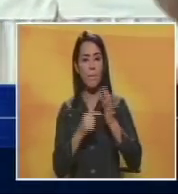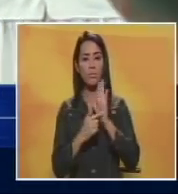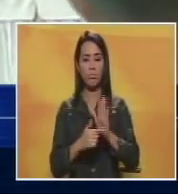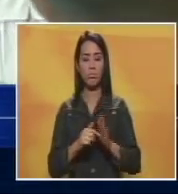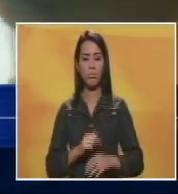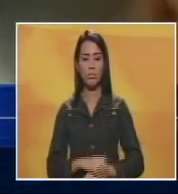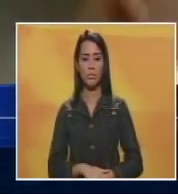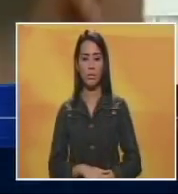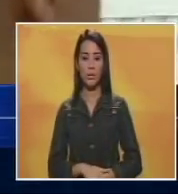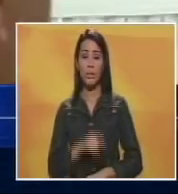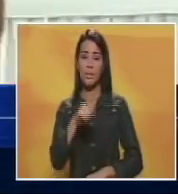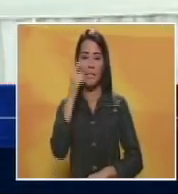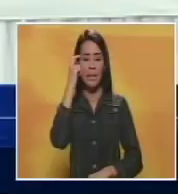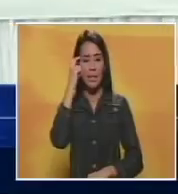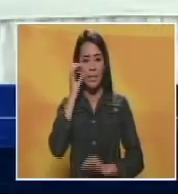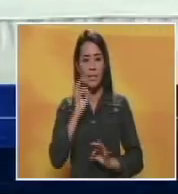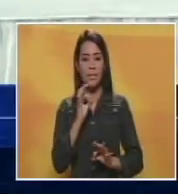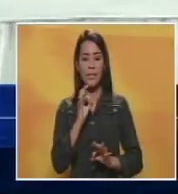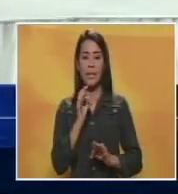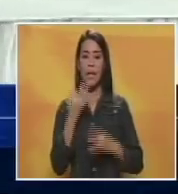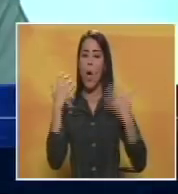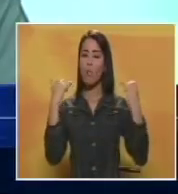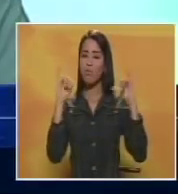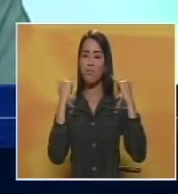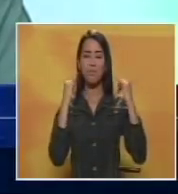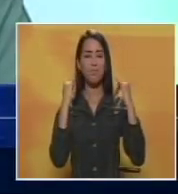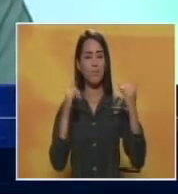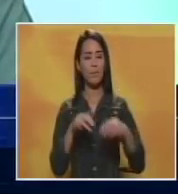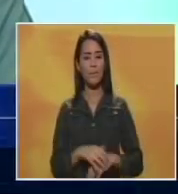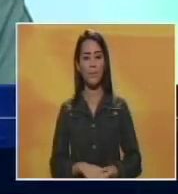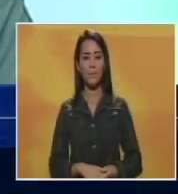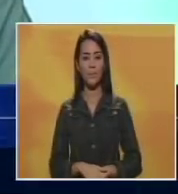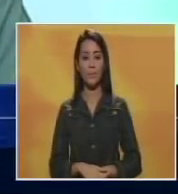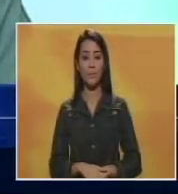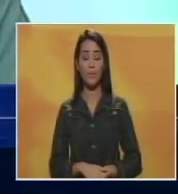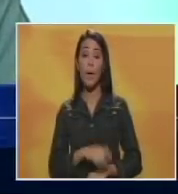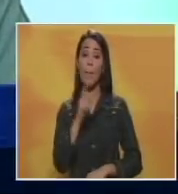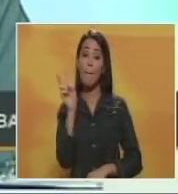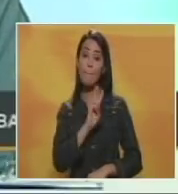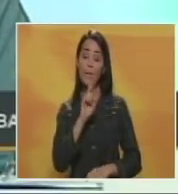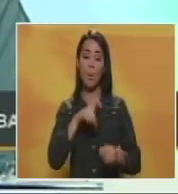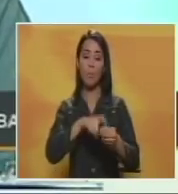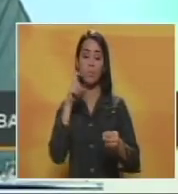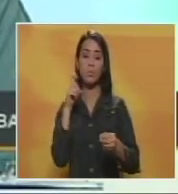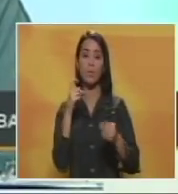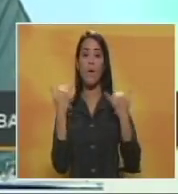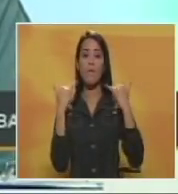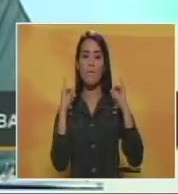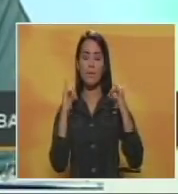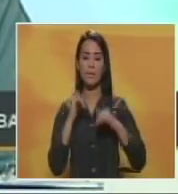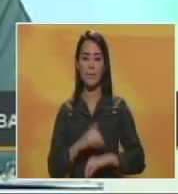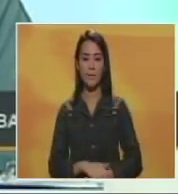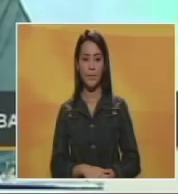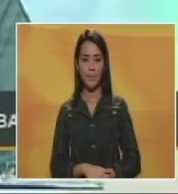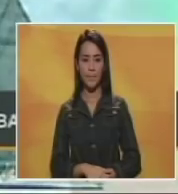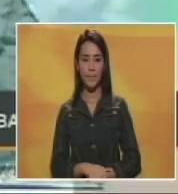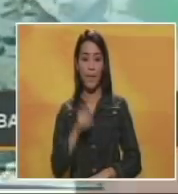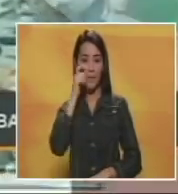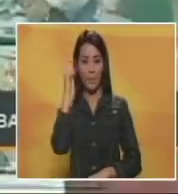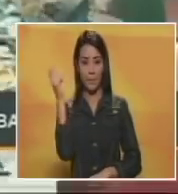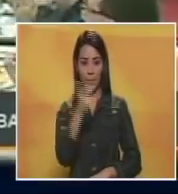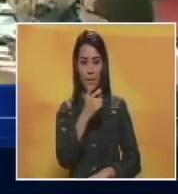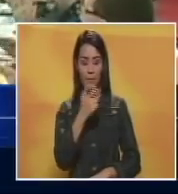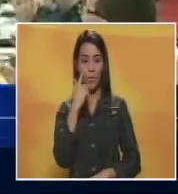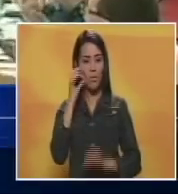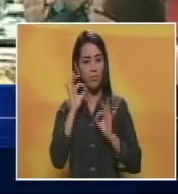efectivo. Y ese día vamos a hacer una fiesta nacional. Cuando Venezuela salga de la OEA vamos a hacer una fiesta de pueblo.